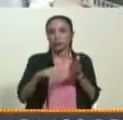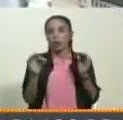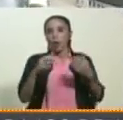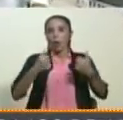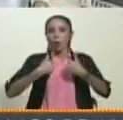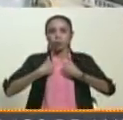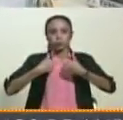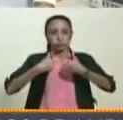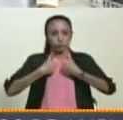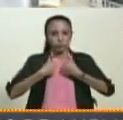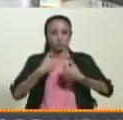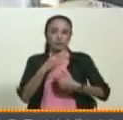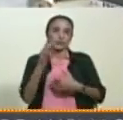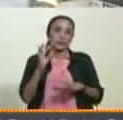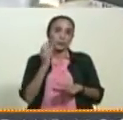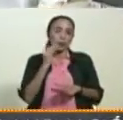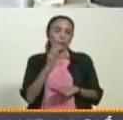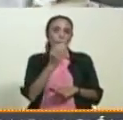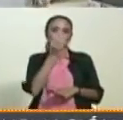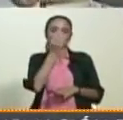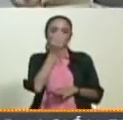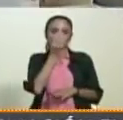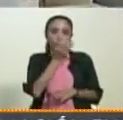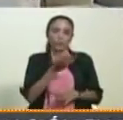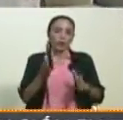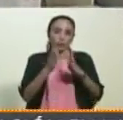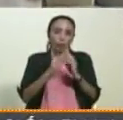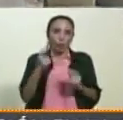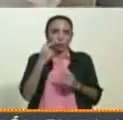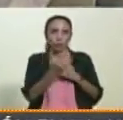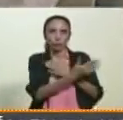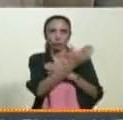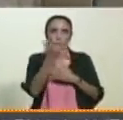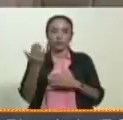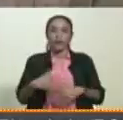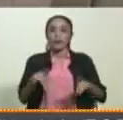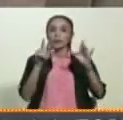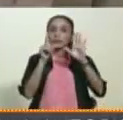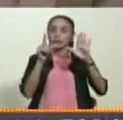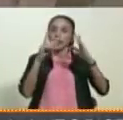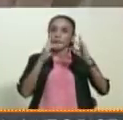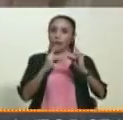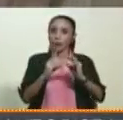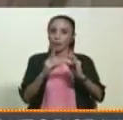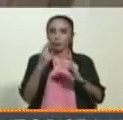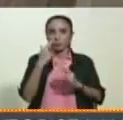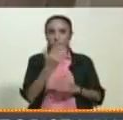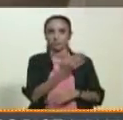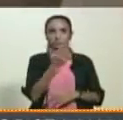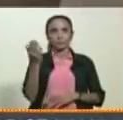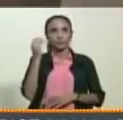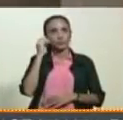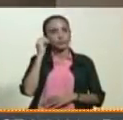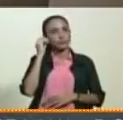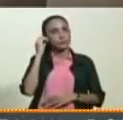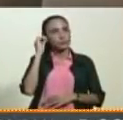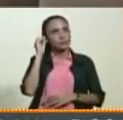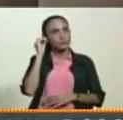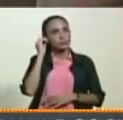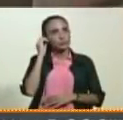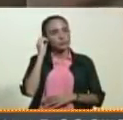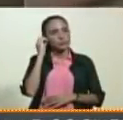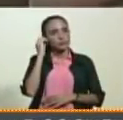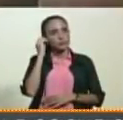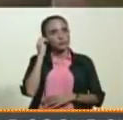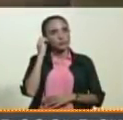pueda presentar, respiratoria o sistémica. Y bueno, aquí las tenemos, las 6 camas que nos van a ayudar, pues. Bueno, es